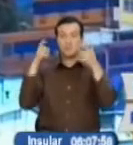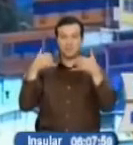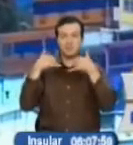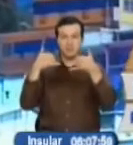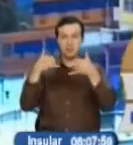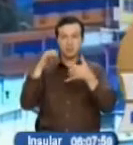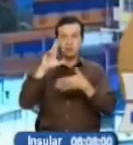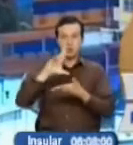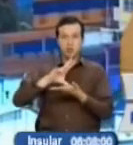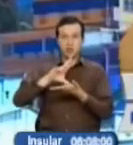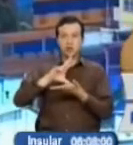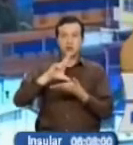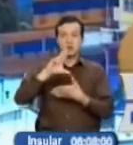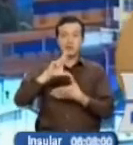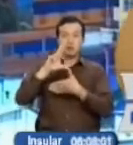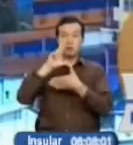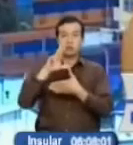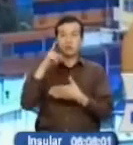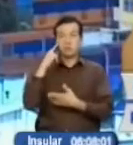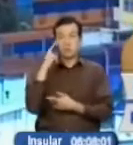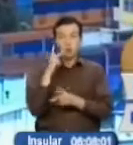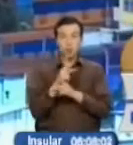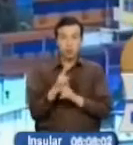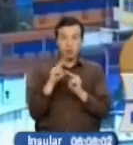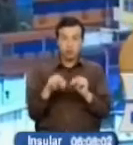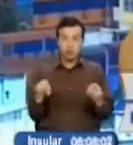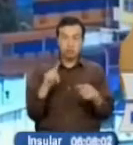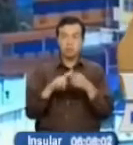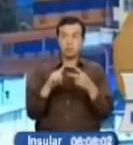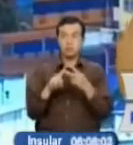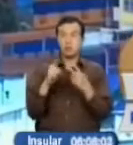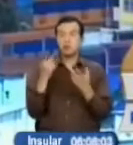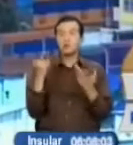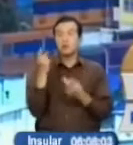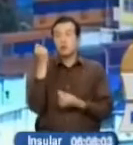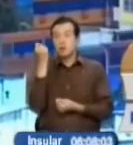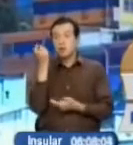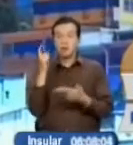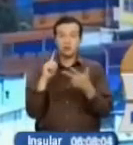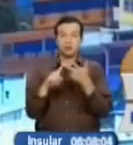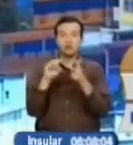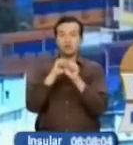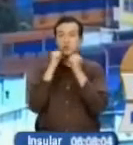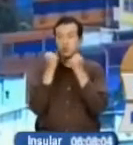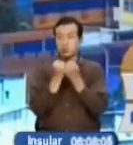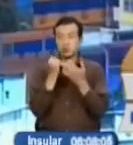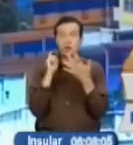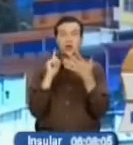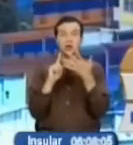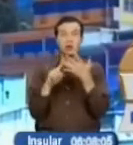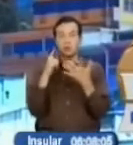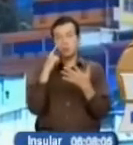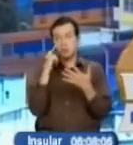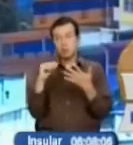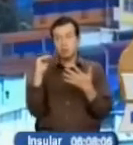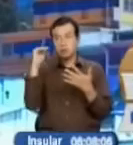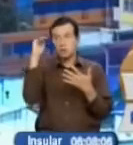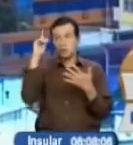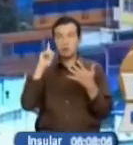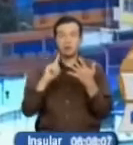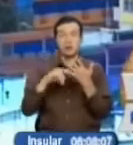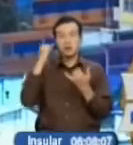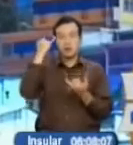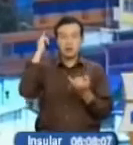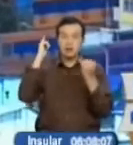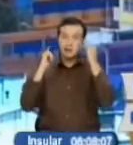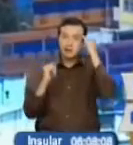1 al 500. Es el impacto ambiental, el impacto económico, el impacto social, la escalabilidad y la